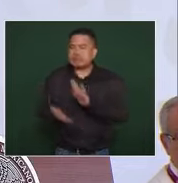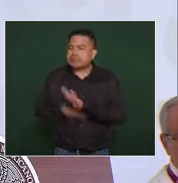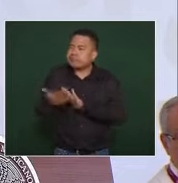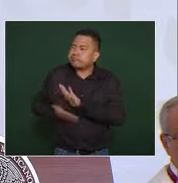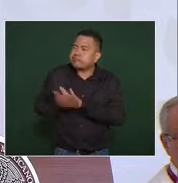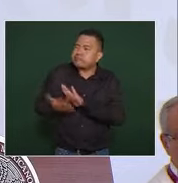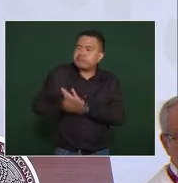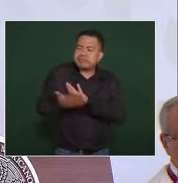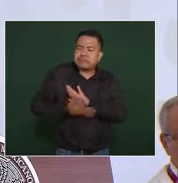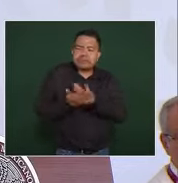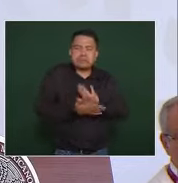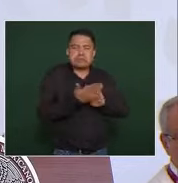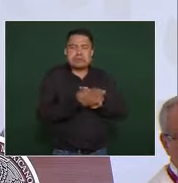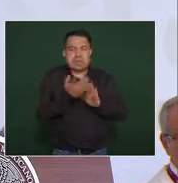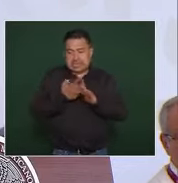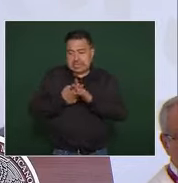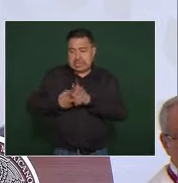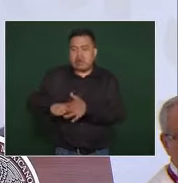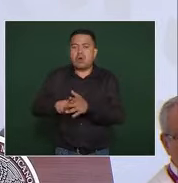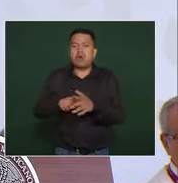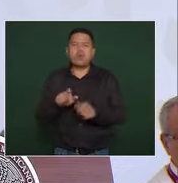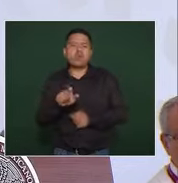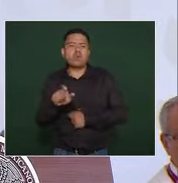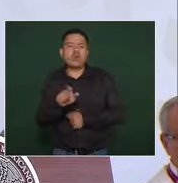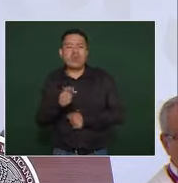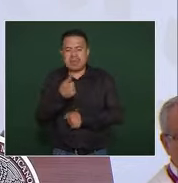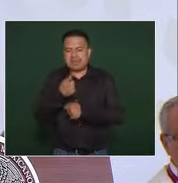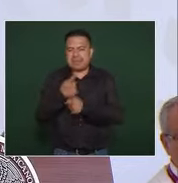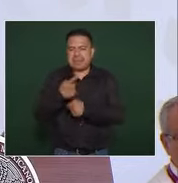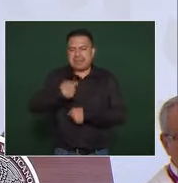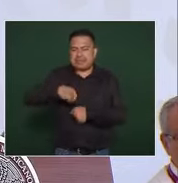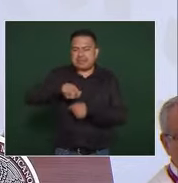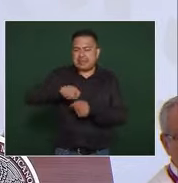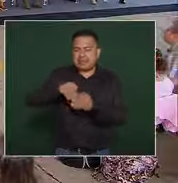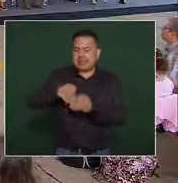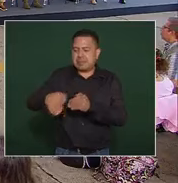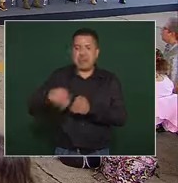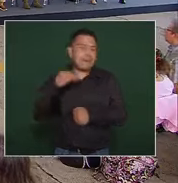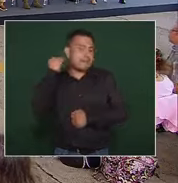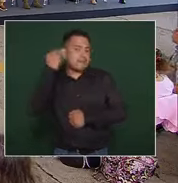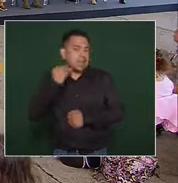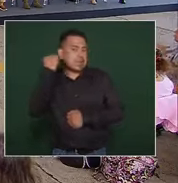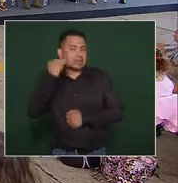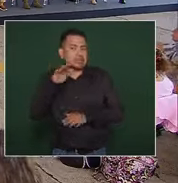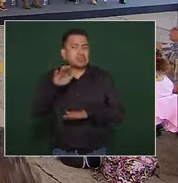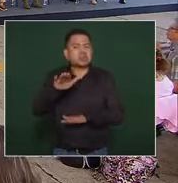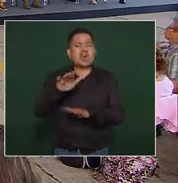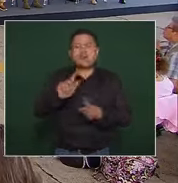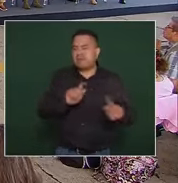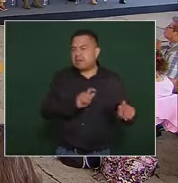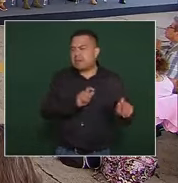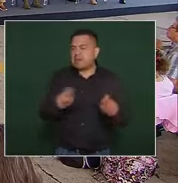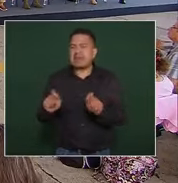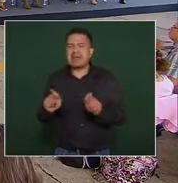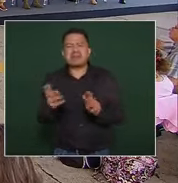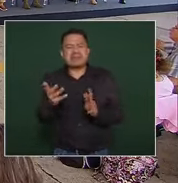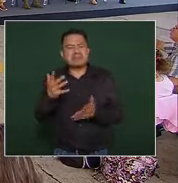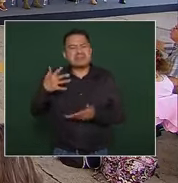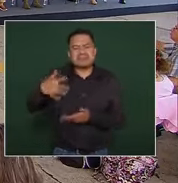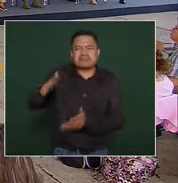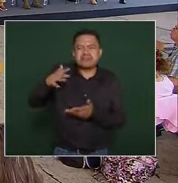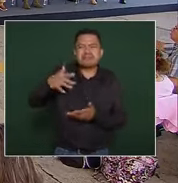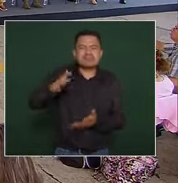construcción a partir de la primera semana de marzo. Sobre la entrega de los paquetes que